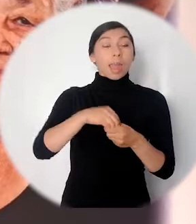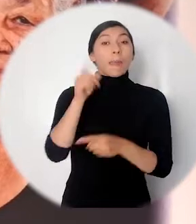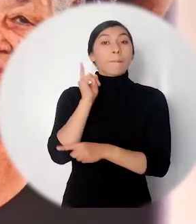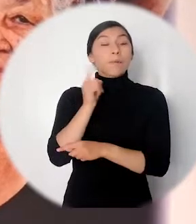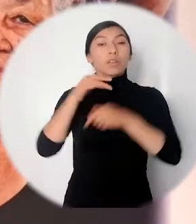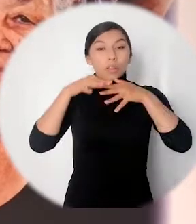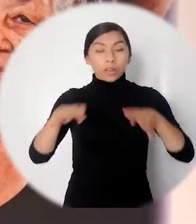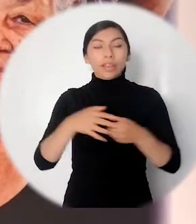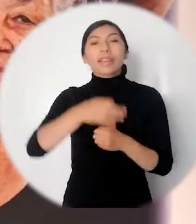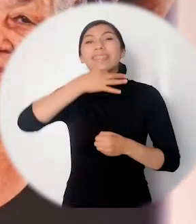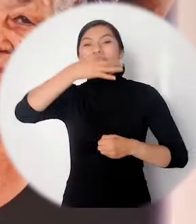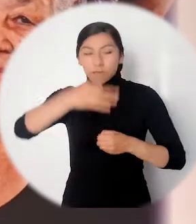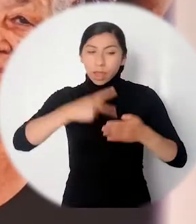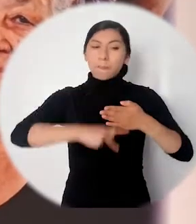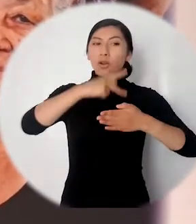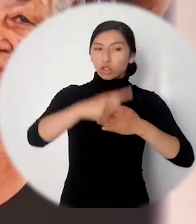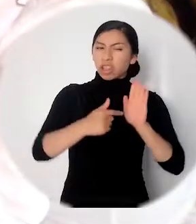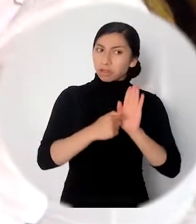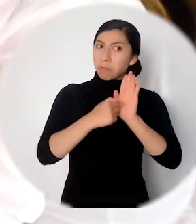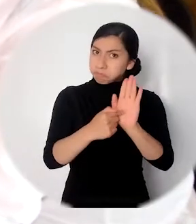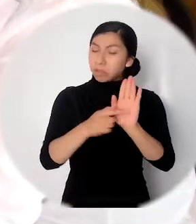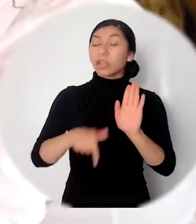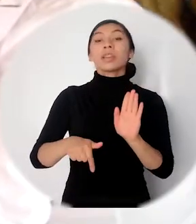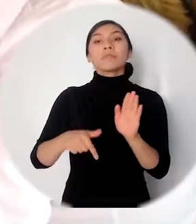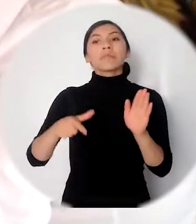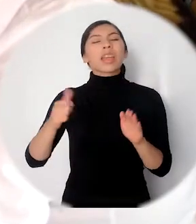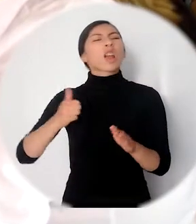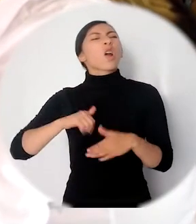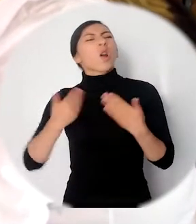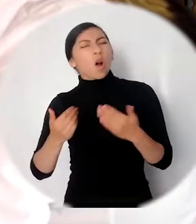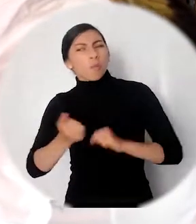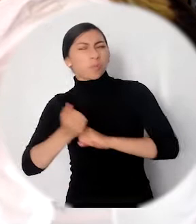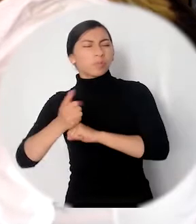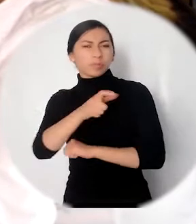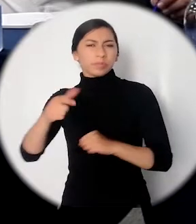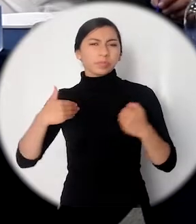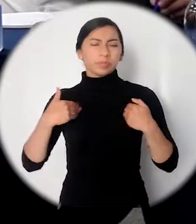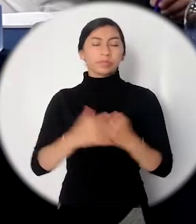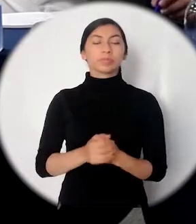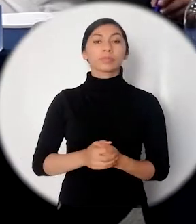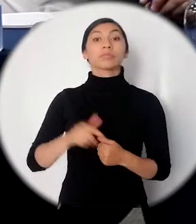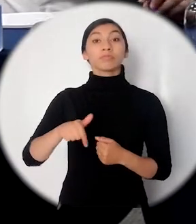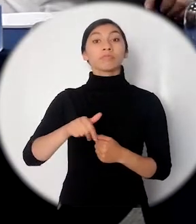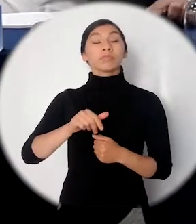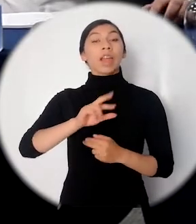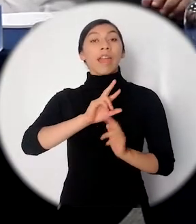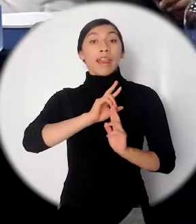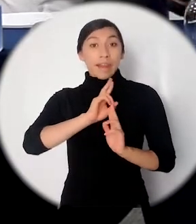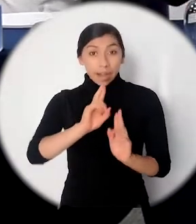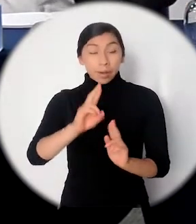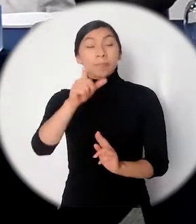realmente visualice los planes, programas y proyectos que benefician a las víctimas del conflicto armado. Los representantes de las gobernaciones